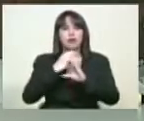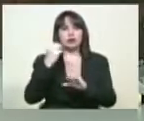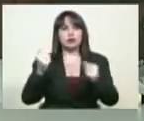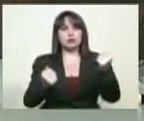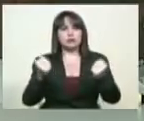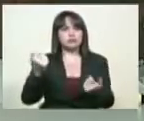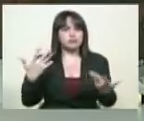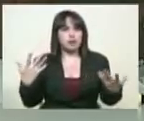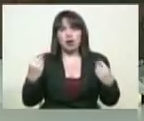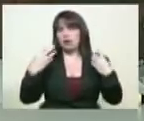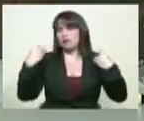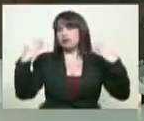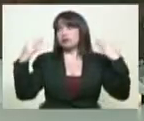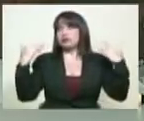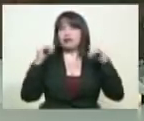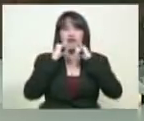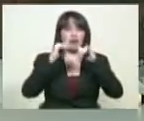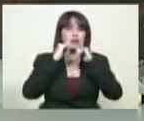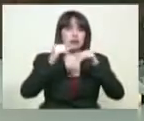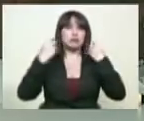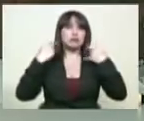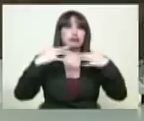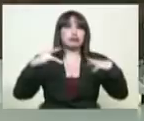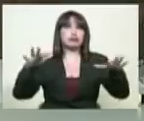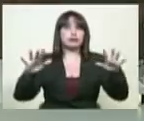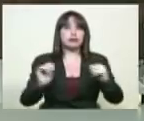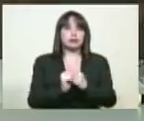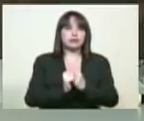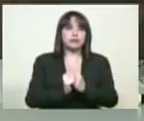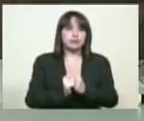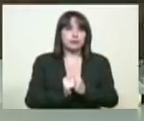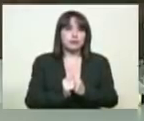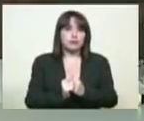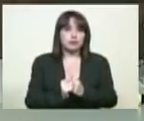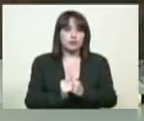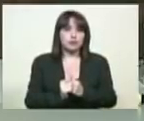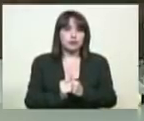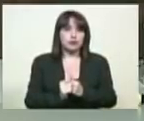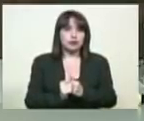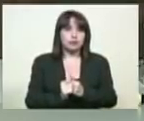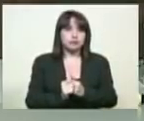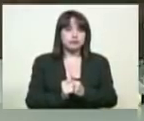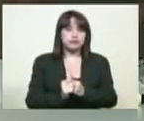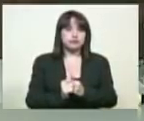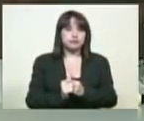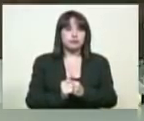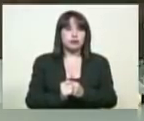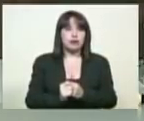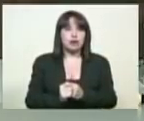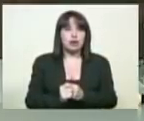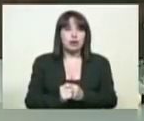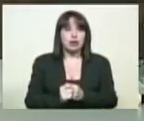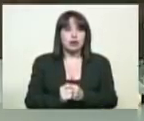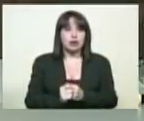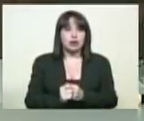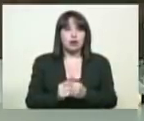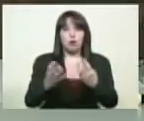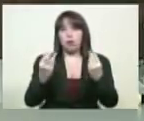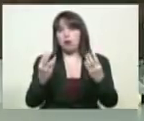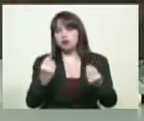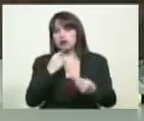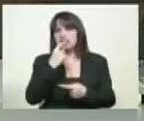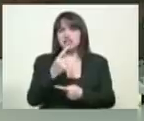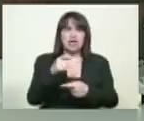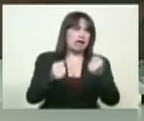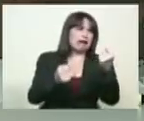porque hay muchos datos hay mucha especulación en esta circunstancia y mucha especulación que son tantos vehículos que